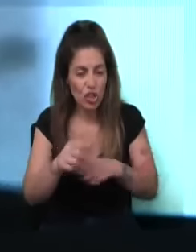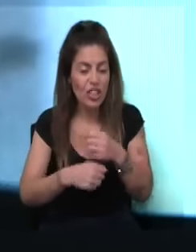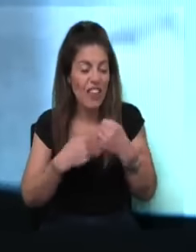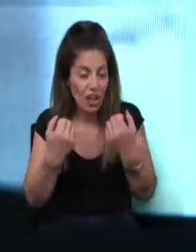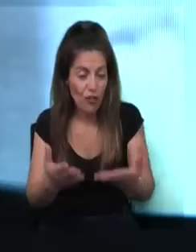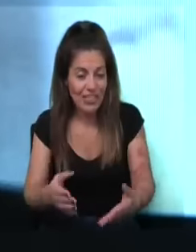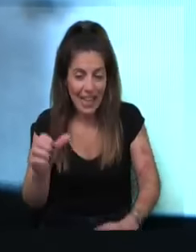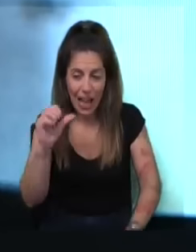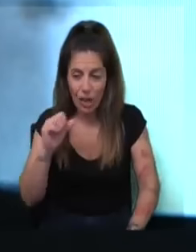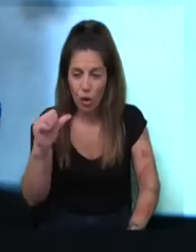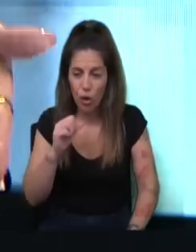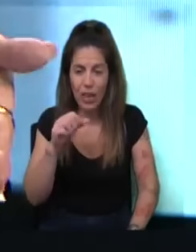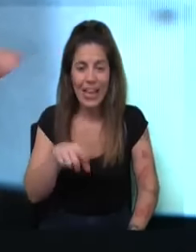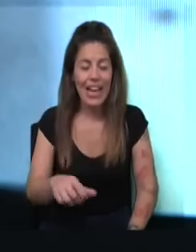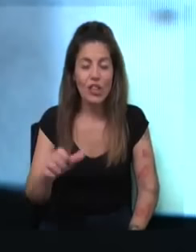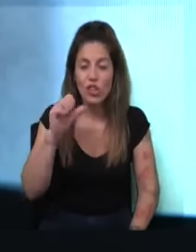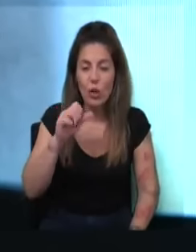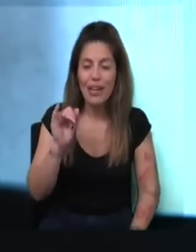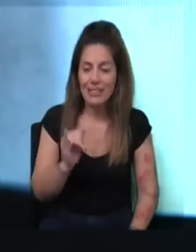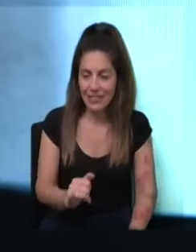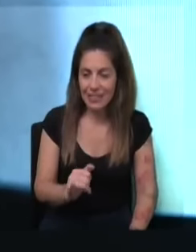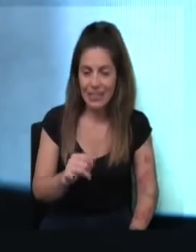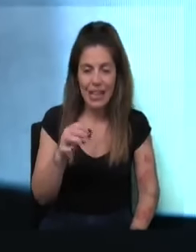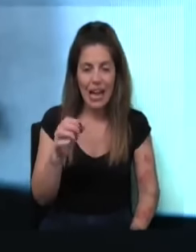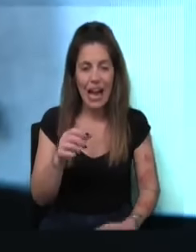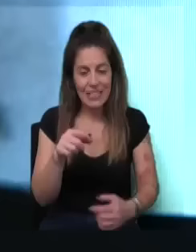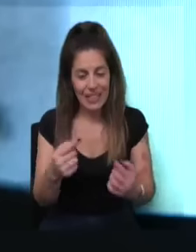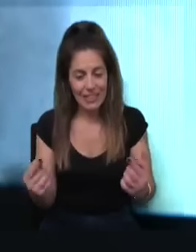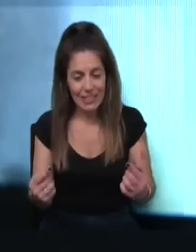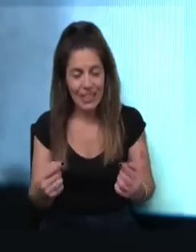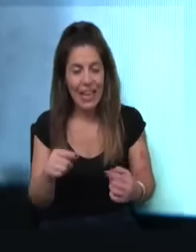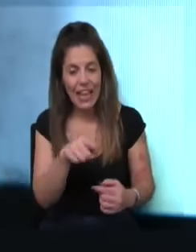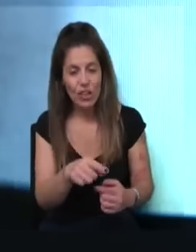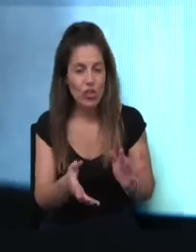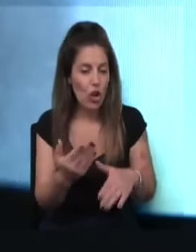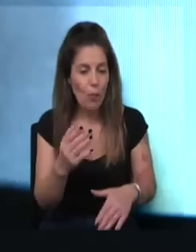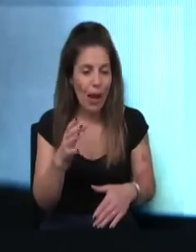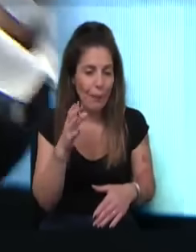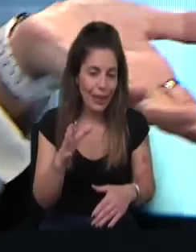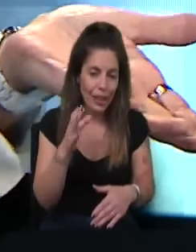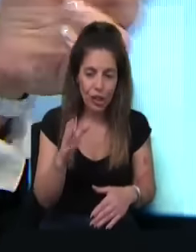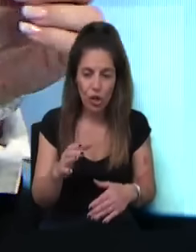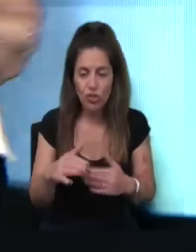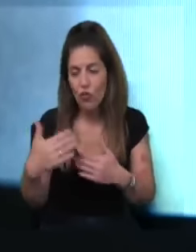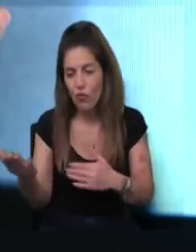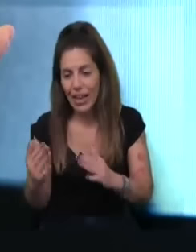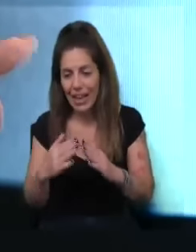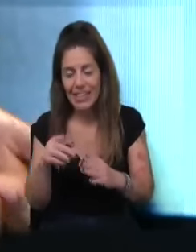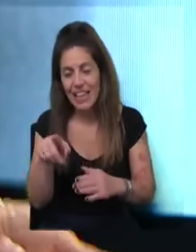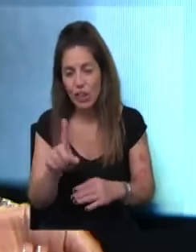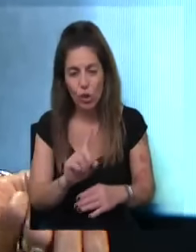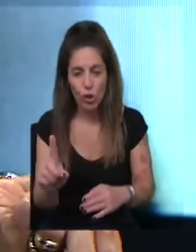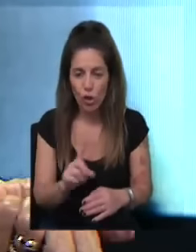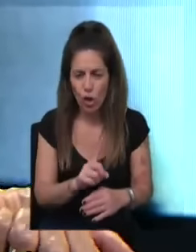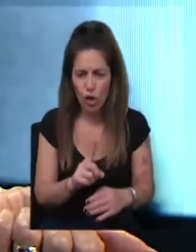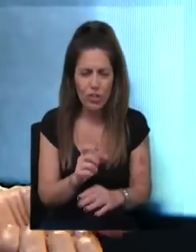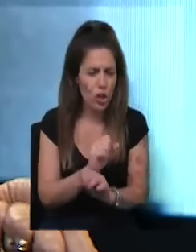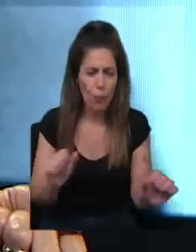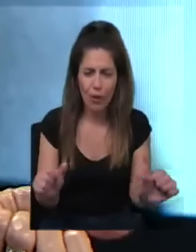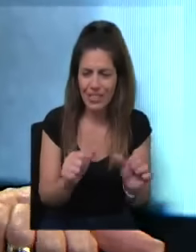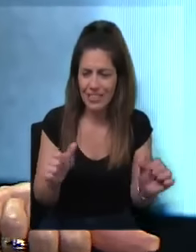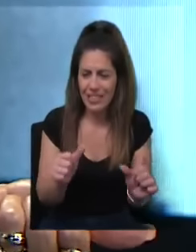alcohol esto se toma así los alcoholes más adultera son estos y esto fuera de casa no tomes aquello eso no lo podés